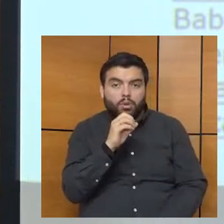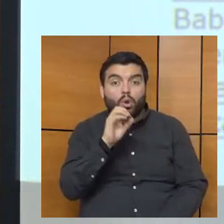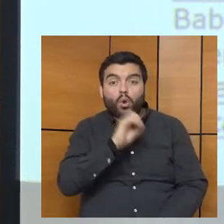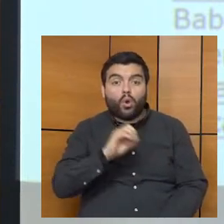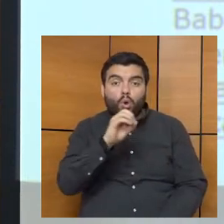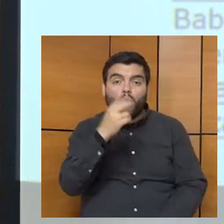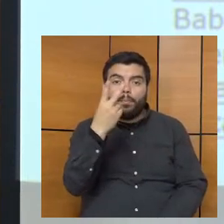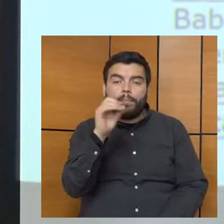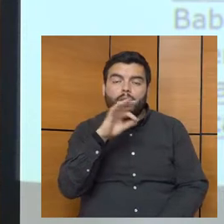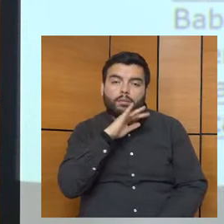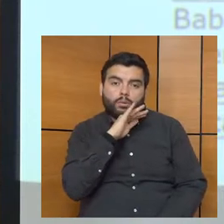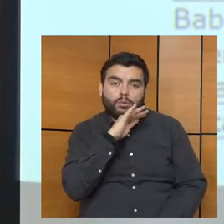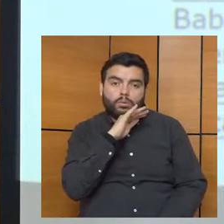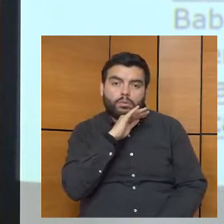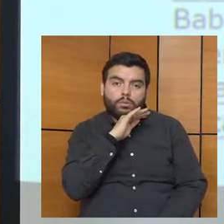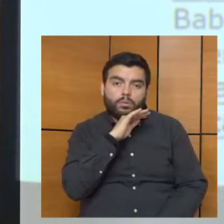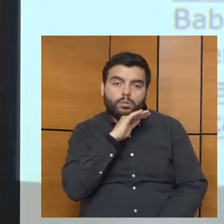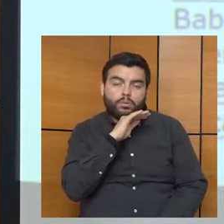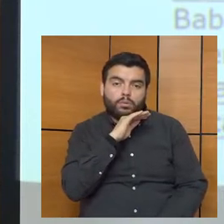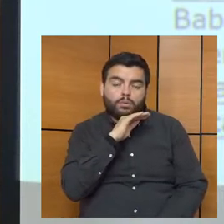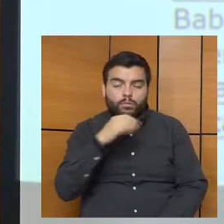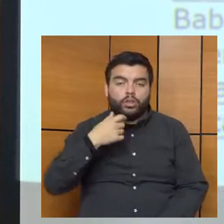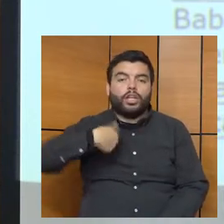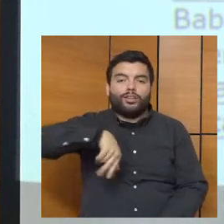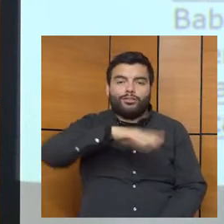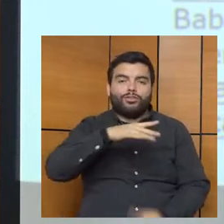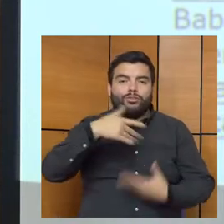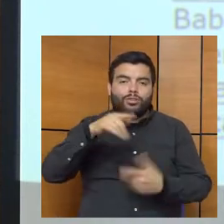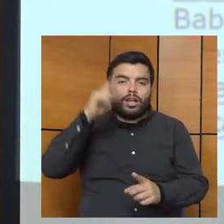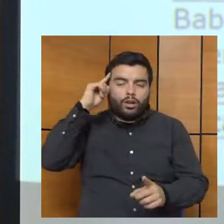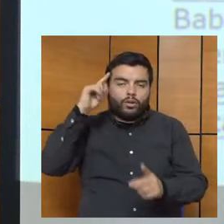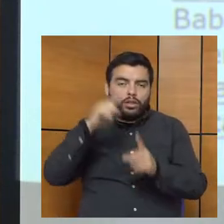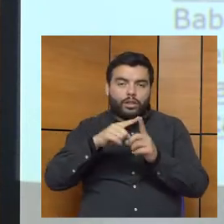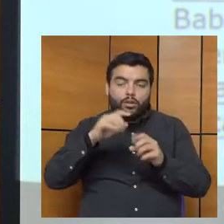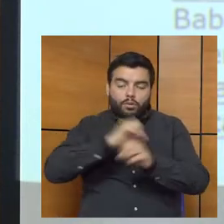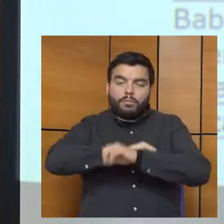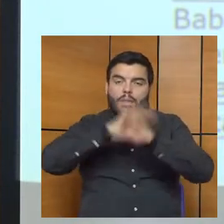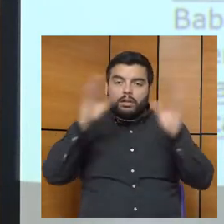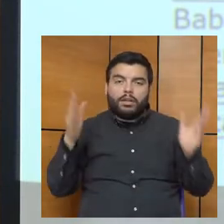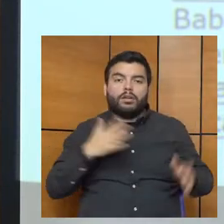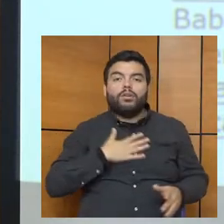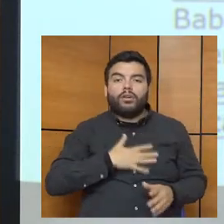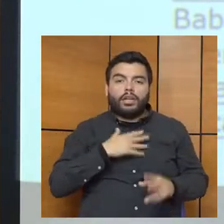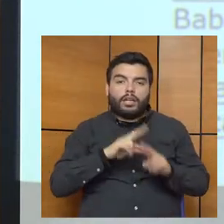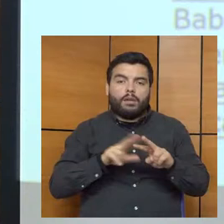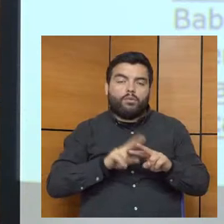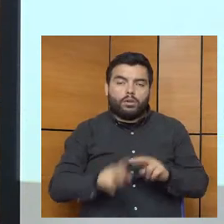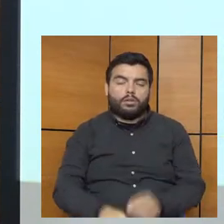minutos. ¿Por qué? Porque teníamos mucho más claro lo que queríamos hacer, lo que queríamos enfocar.